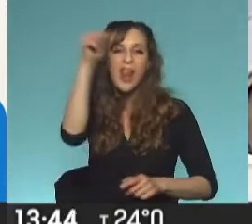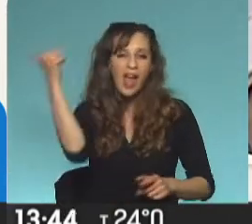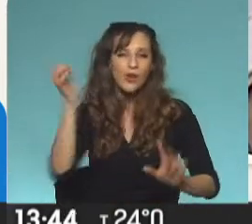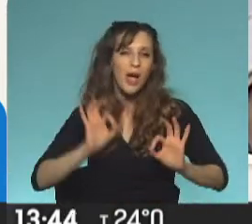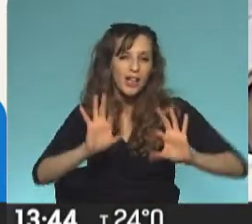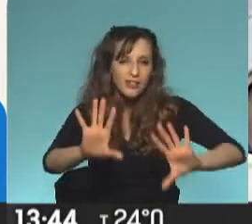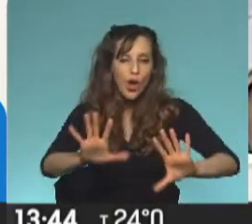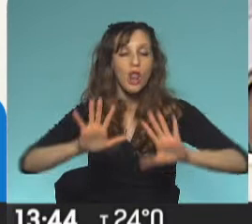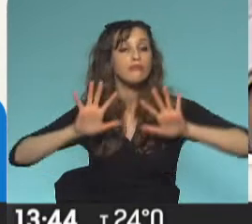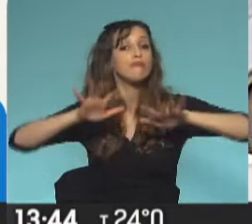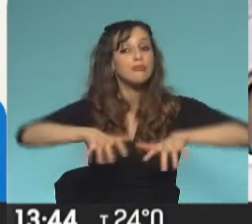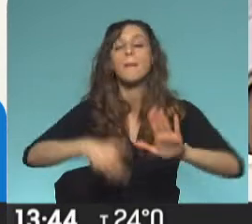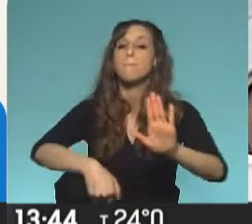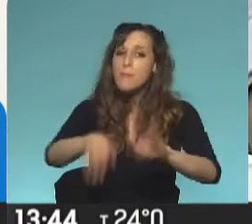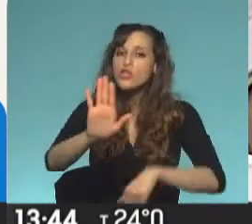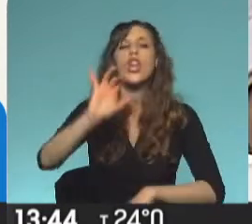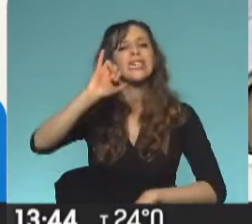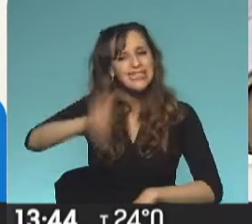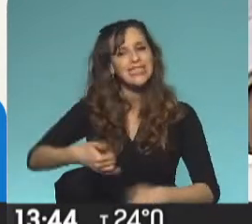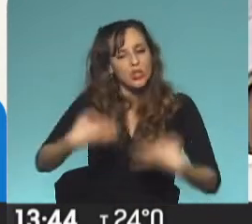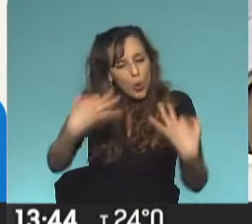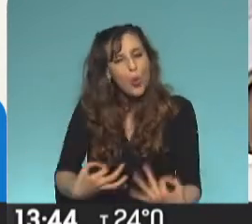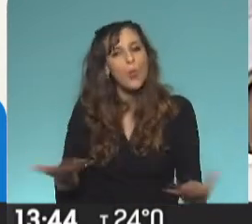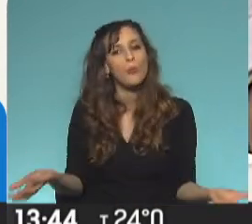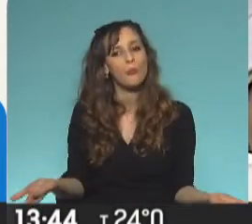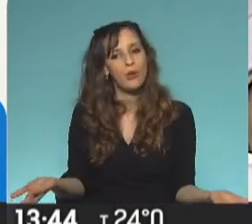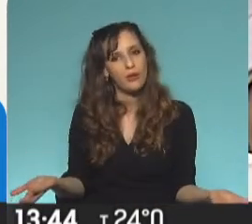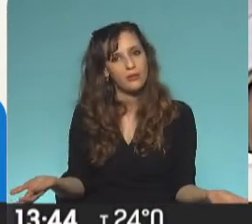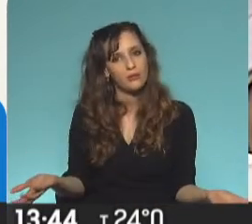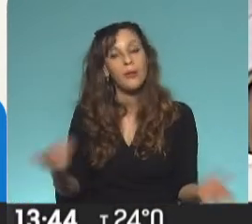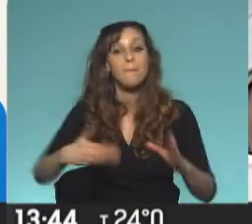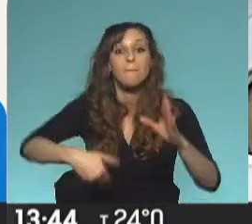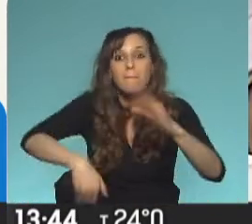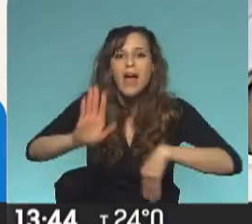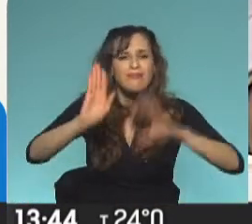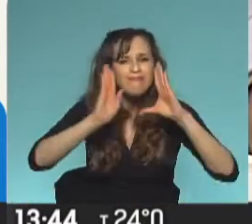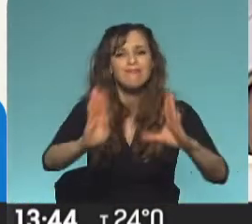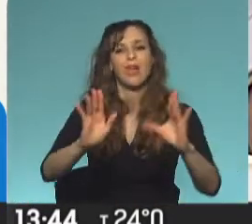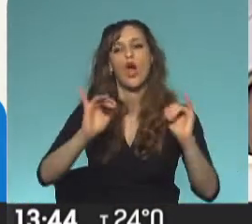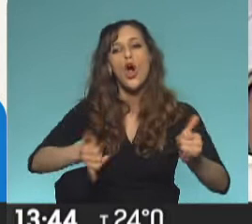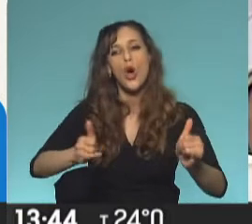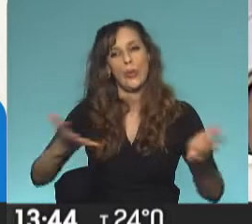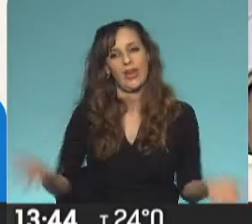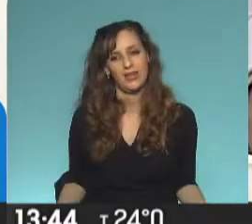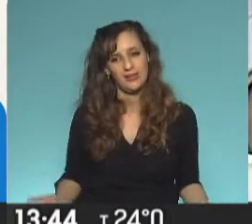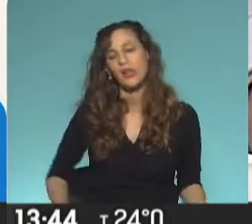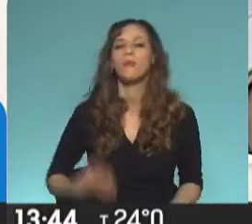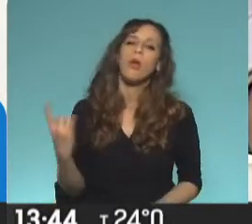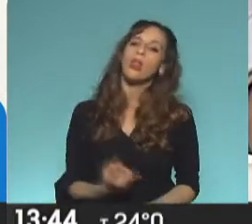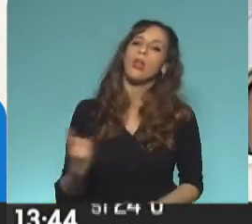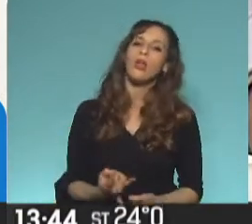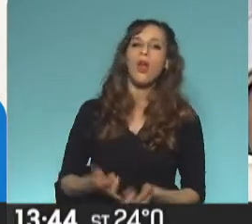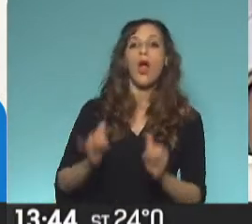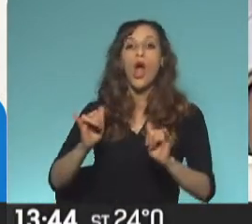las peores condiciones están cumpliendo las reglas particularmente los jóvenes es mentira que el problema son los jóvenes